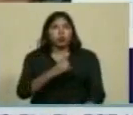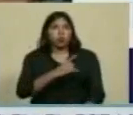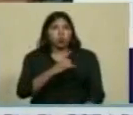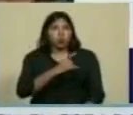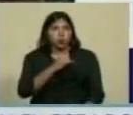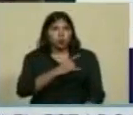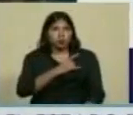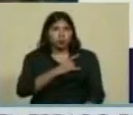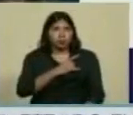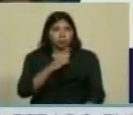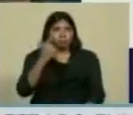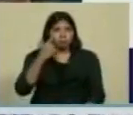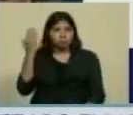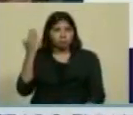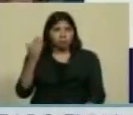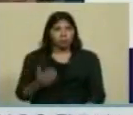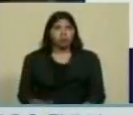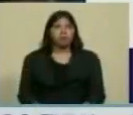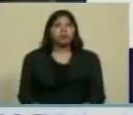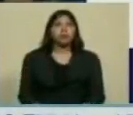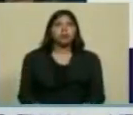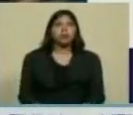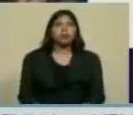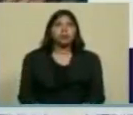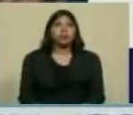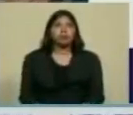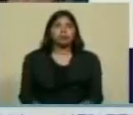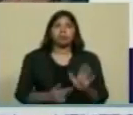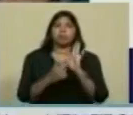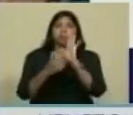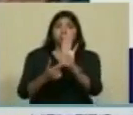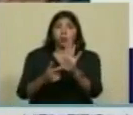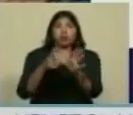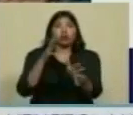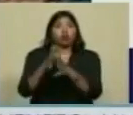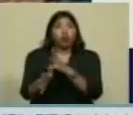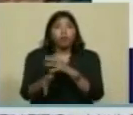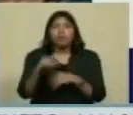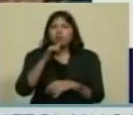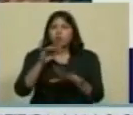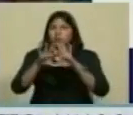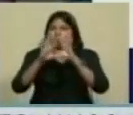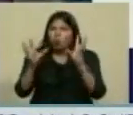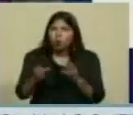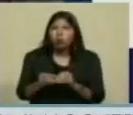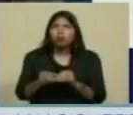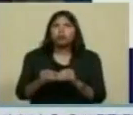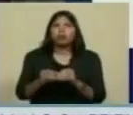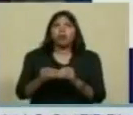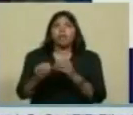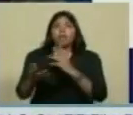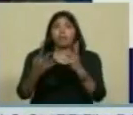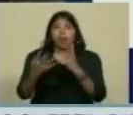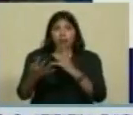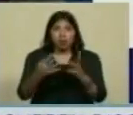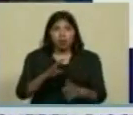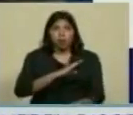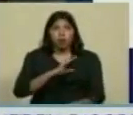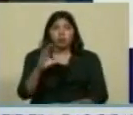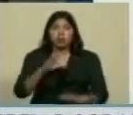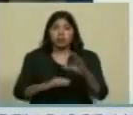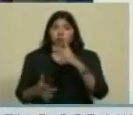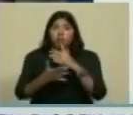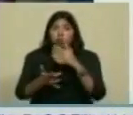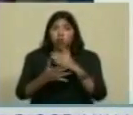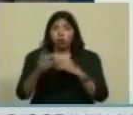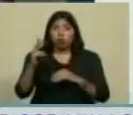Ciencia y Tecnología, Ucbel Roa, durante esta presentación de la segunda edición de la Feria Internacional de Ciencia y Tecnología